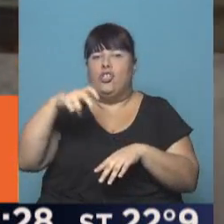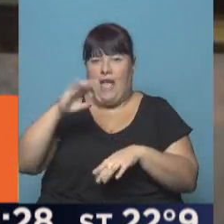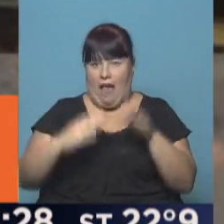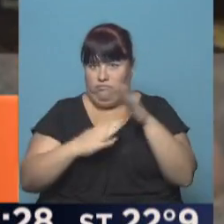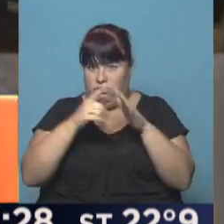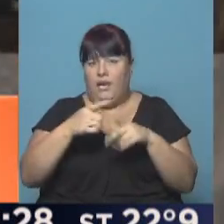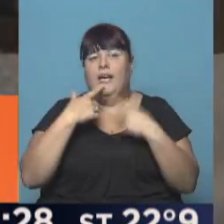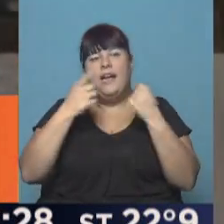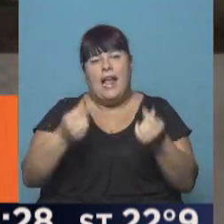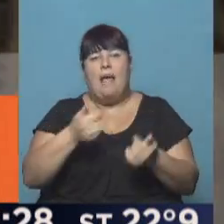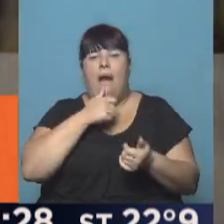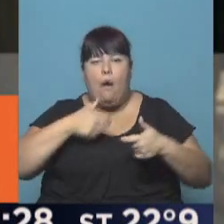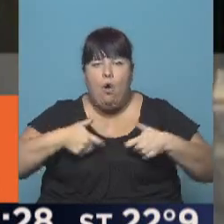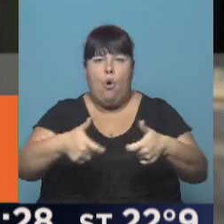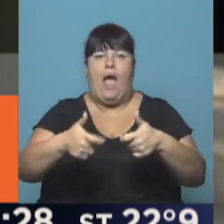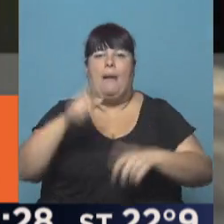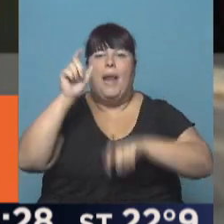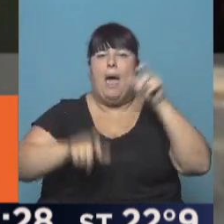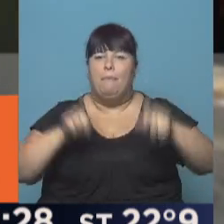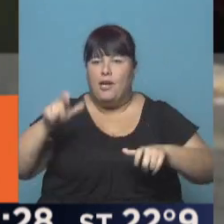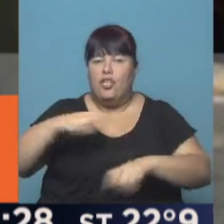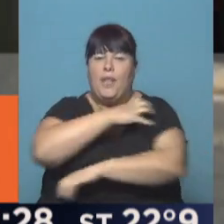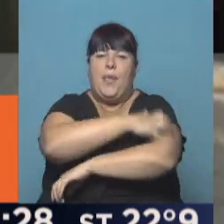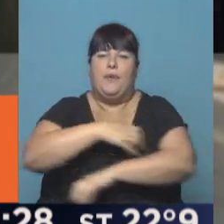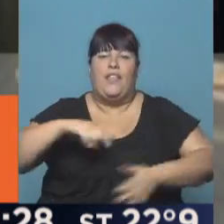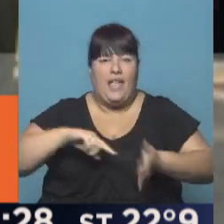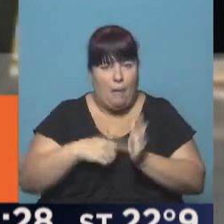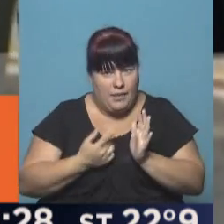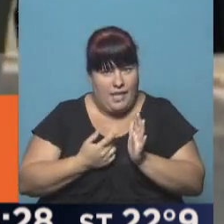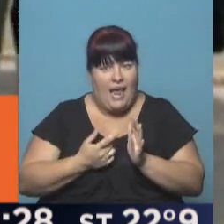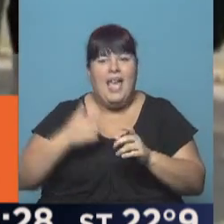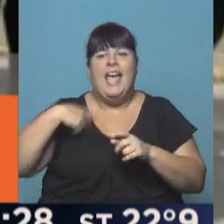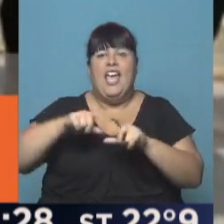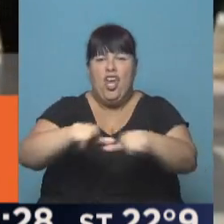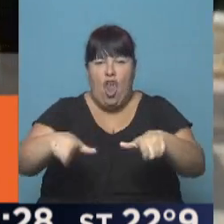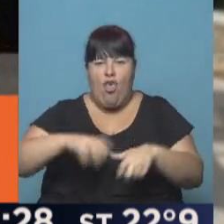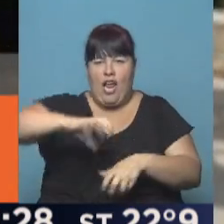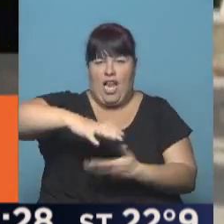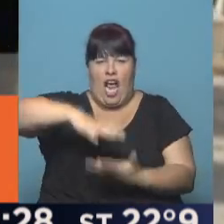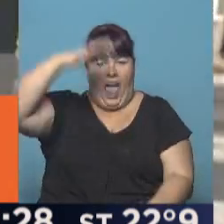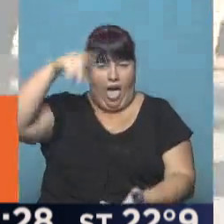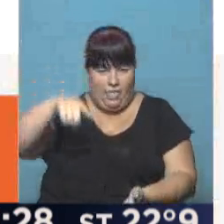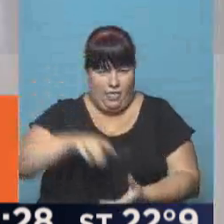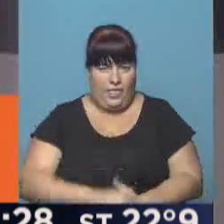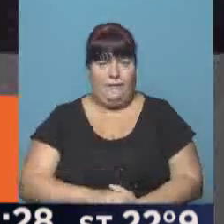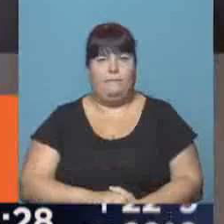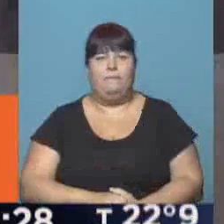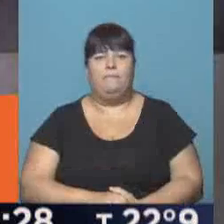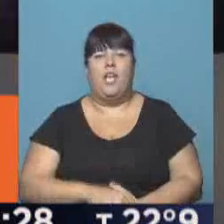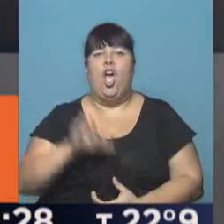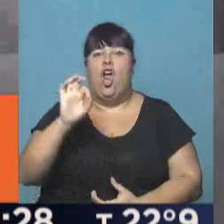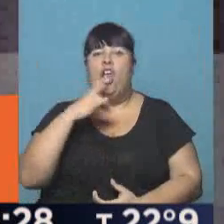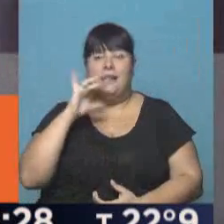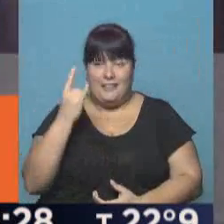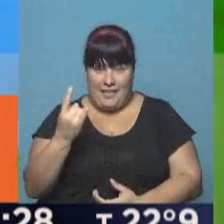reclamaron agua y cloacas para los habitantes de las villas porteñas con un inodoro y una canilla gigantes martín